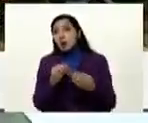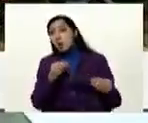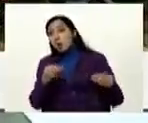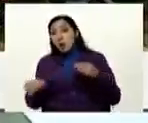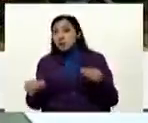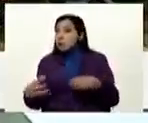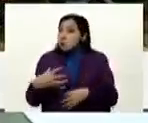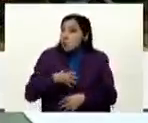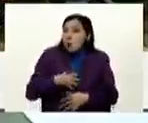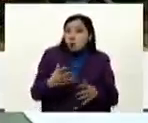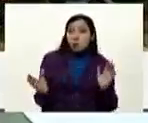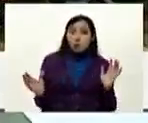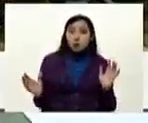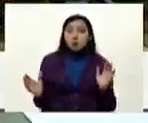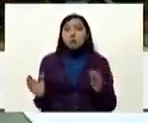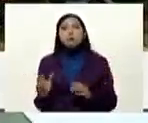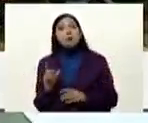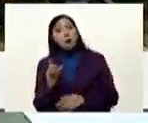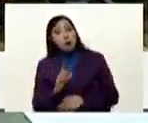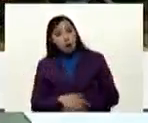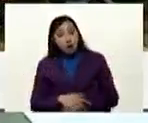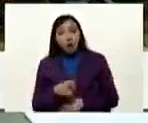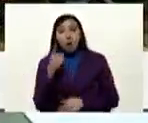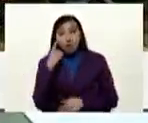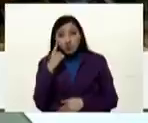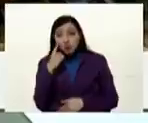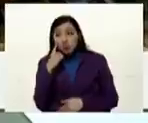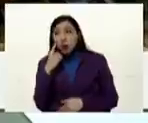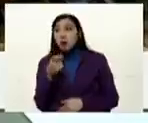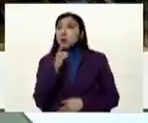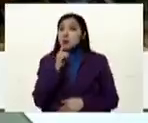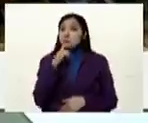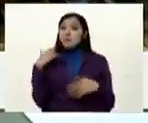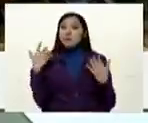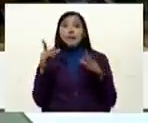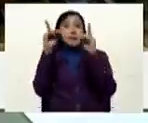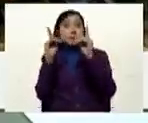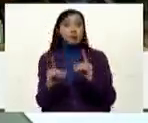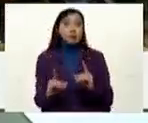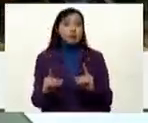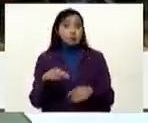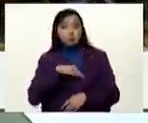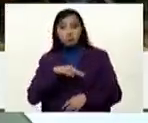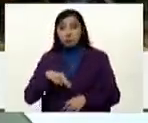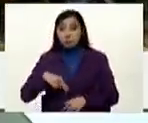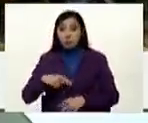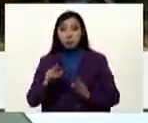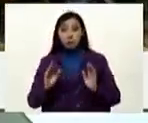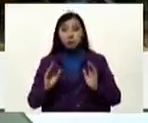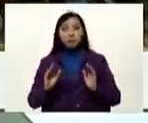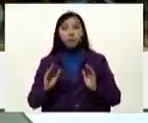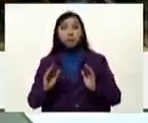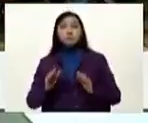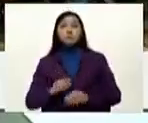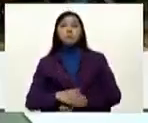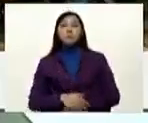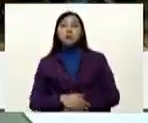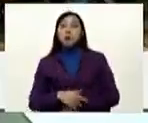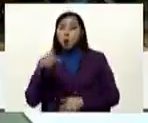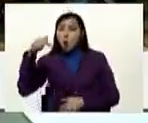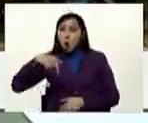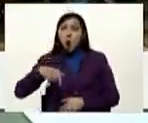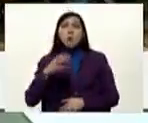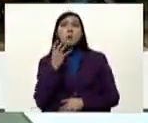tal. Son puntos, nos ponen una encrucijada. Llegamos casi a una encrucijada. Fíjense el día de